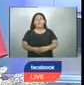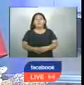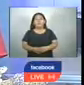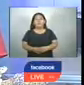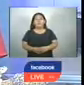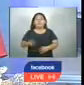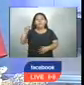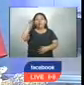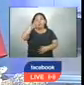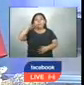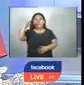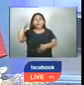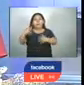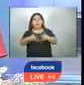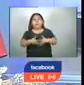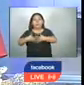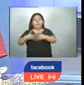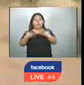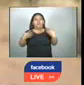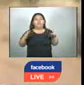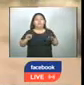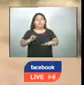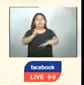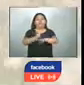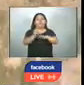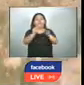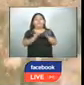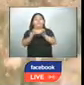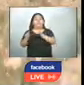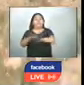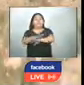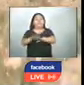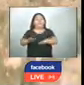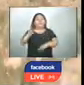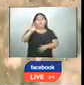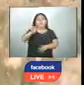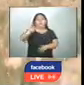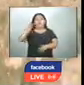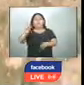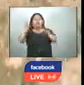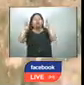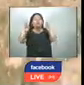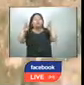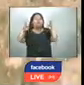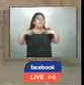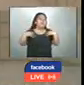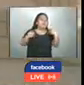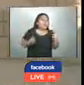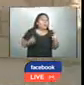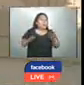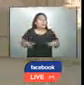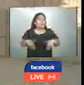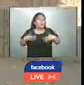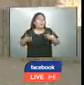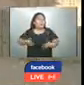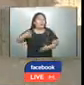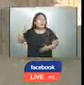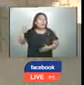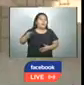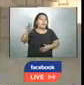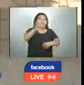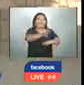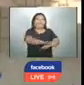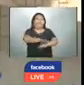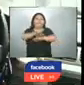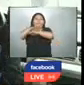Estados Unidos puso en marcha un plan para acabar con el título 42, una normativa sanitaria utilizada para expulsar de forma express a